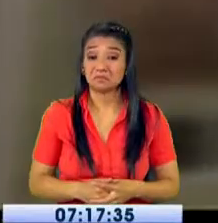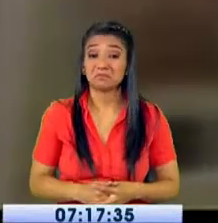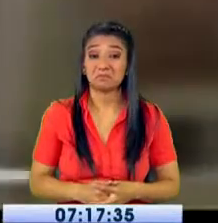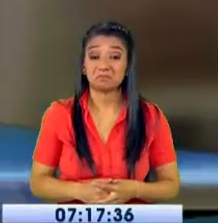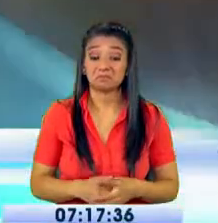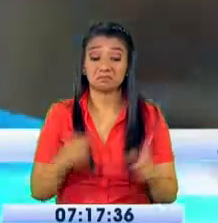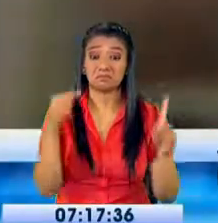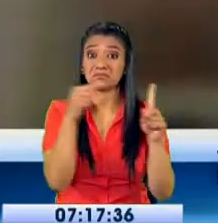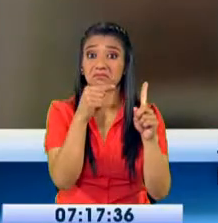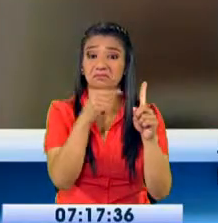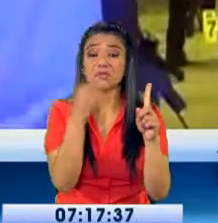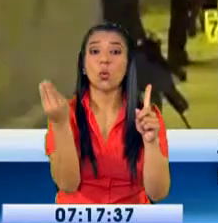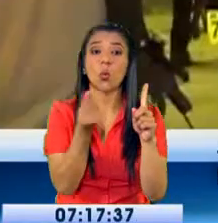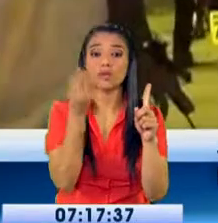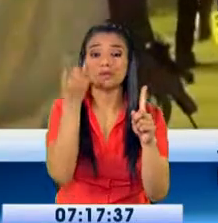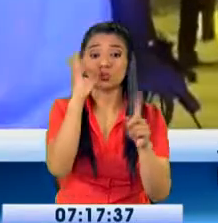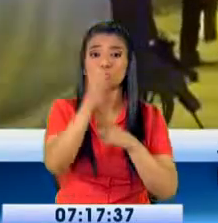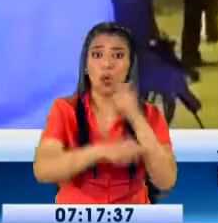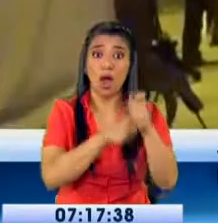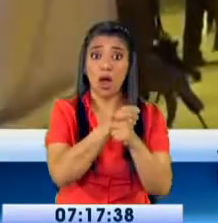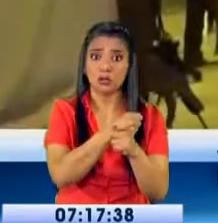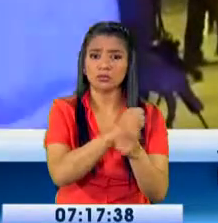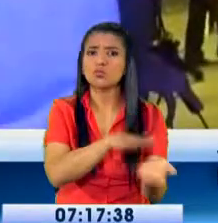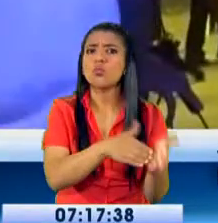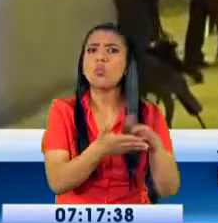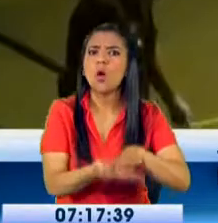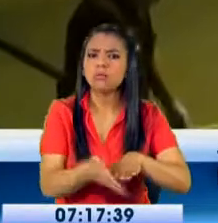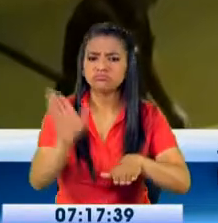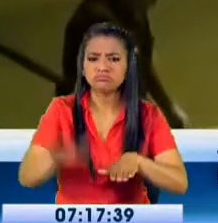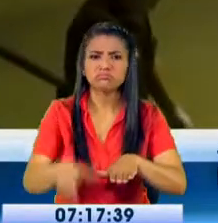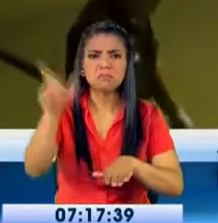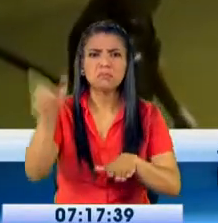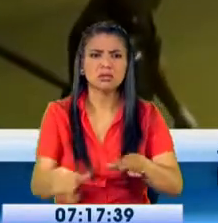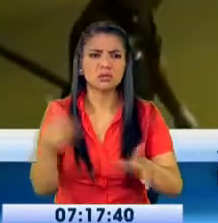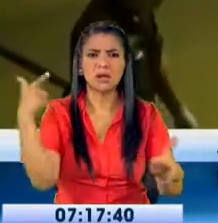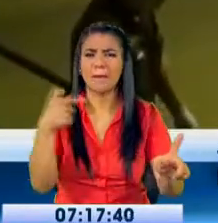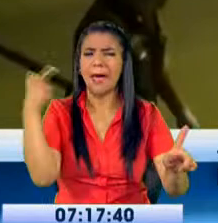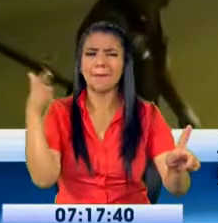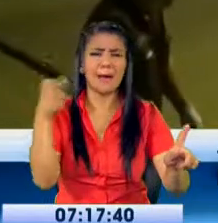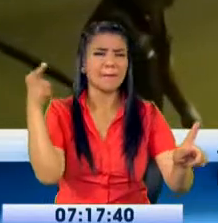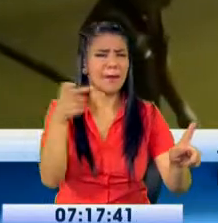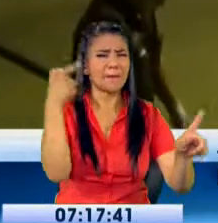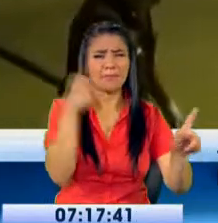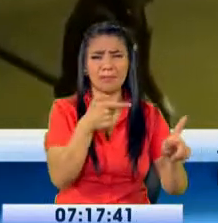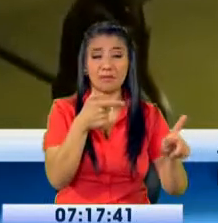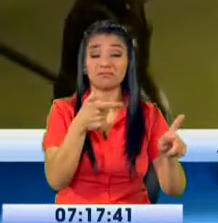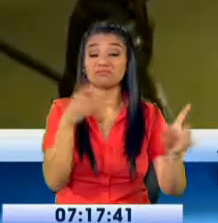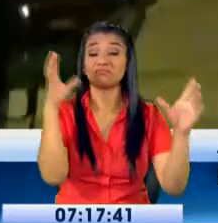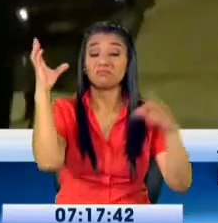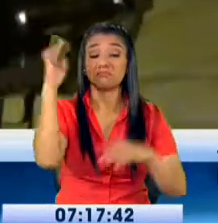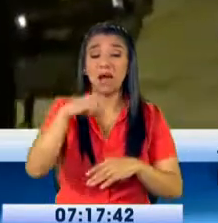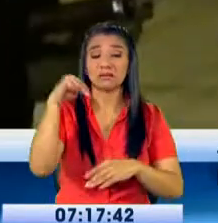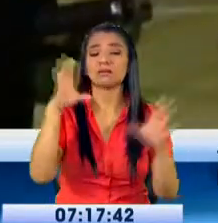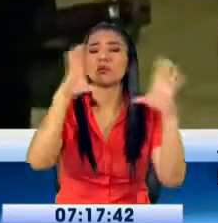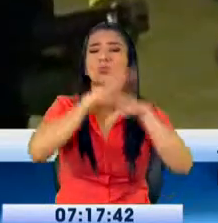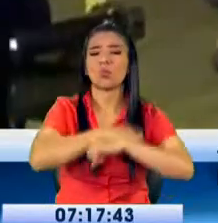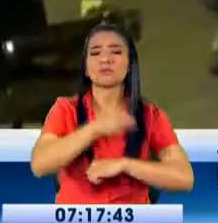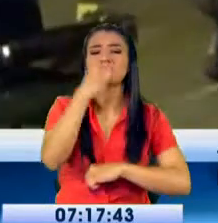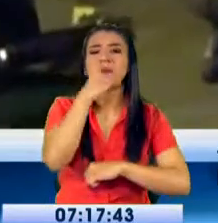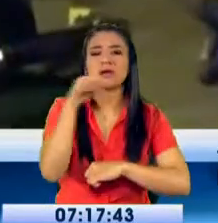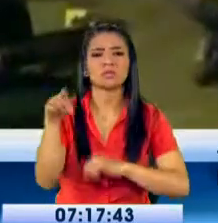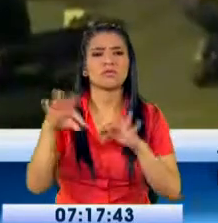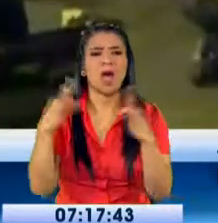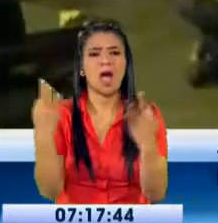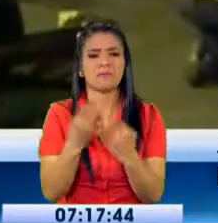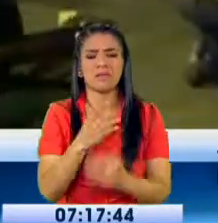de Xiomar H., de 18 años de edad, quien murió luego de resultar herido en una balacera registrada la noche de este martes en Manta. Sus allegados